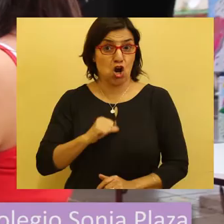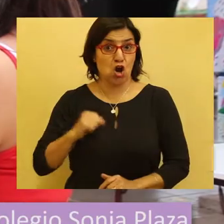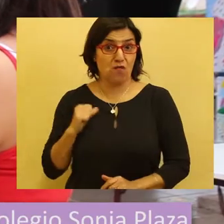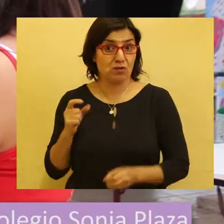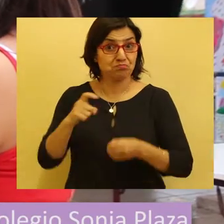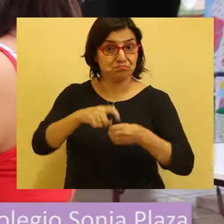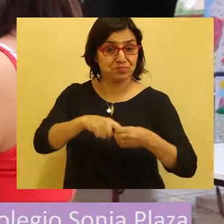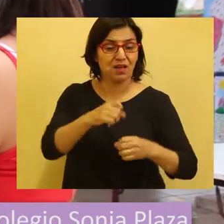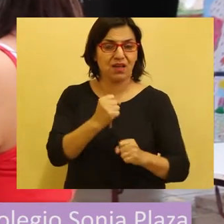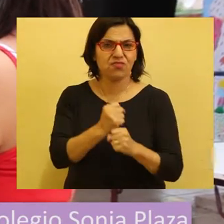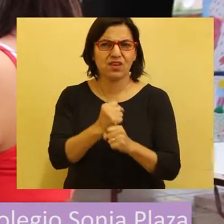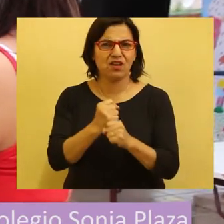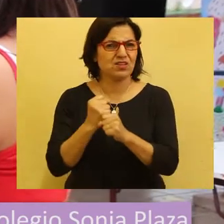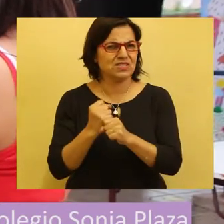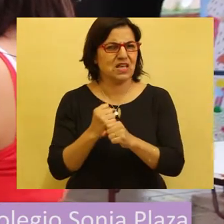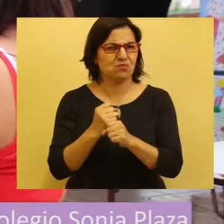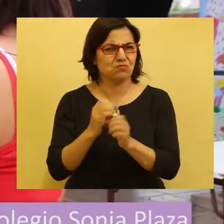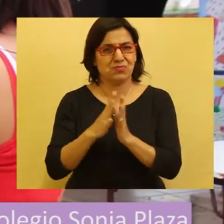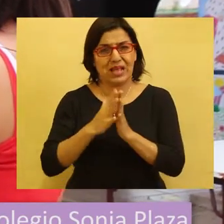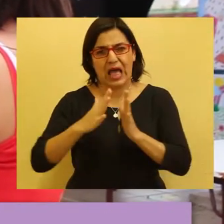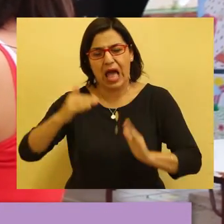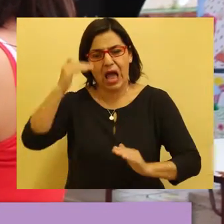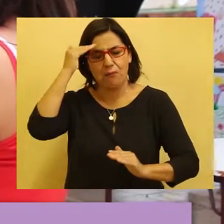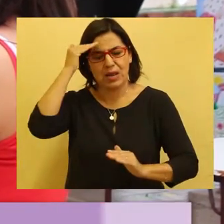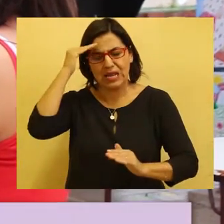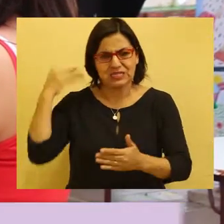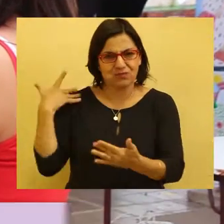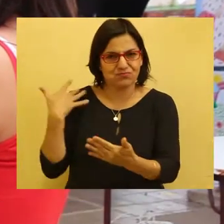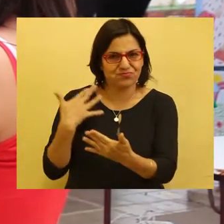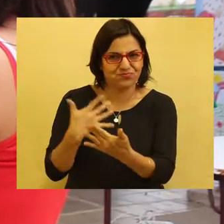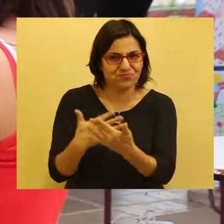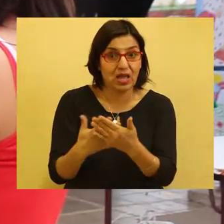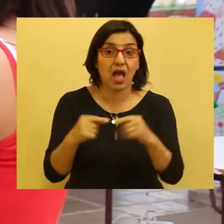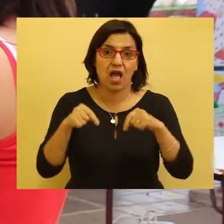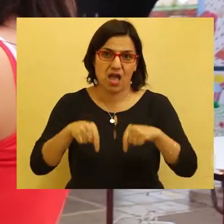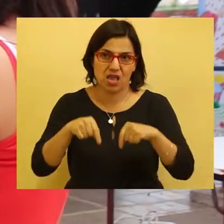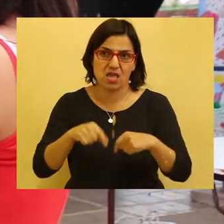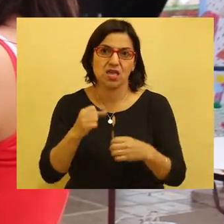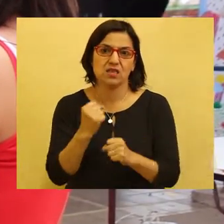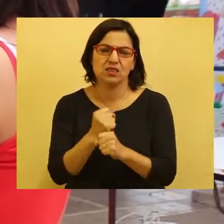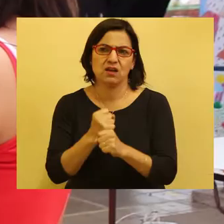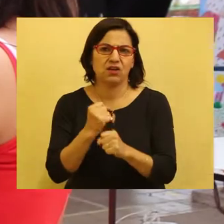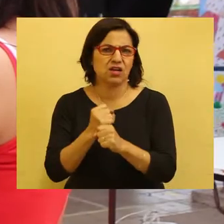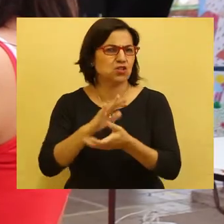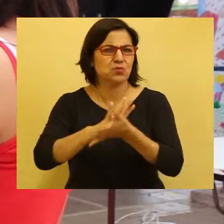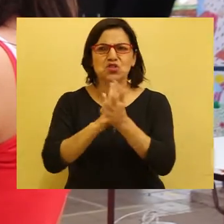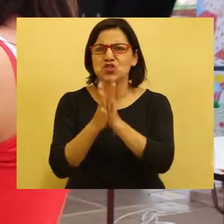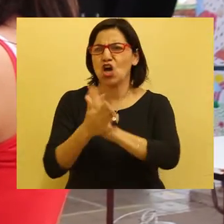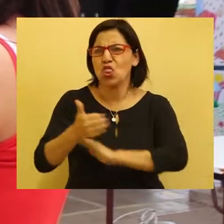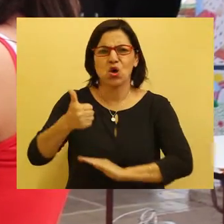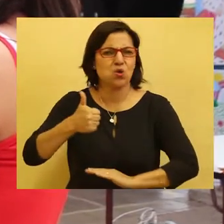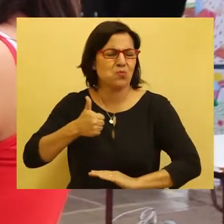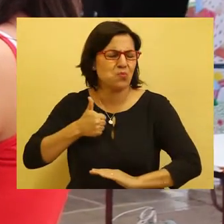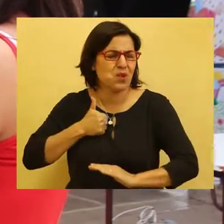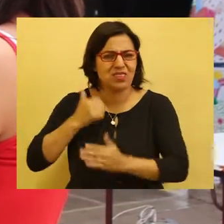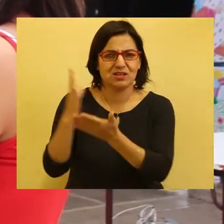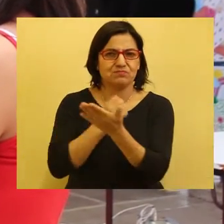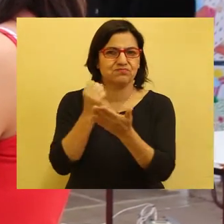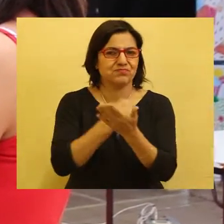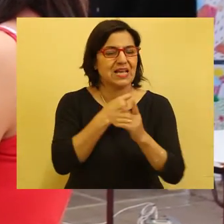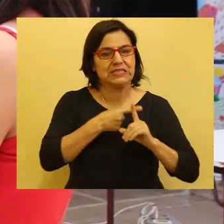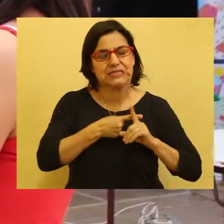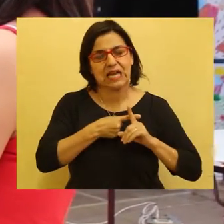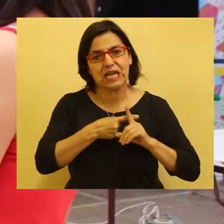muy jovencita, he tenido una larga experiencia aquí. Pero se ha ido cumpliendo todo con